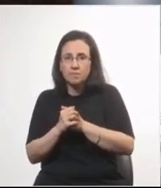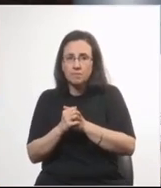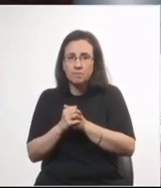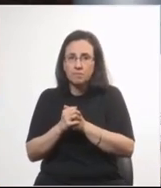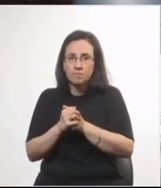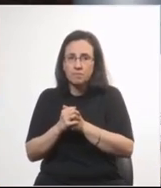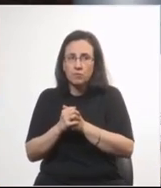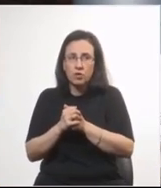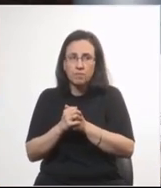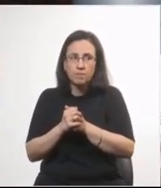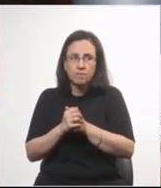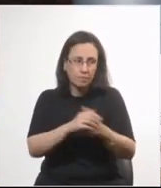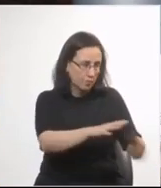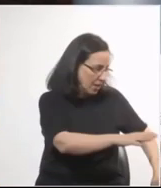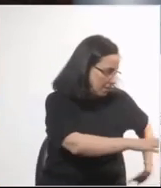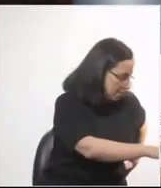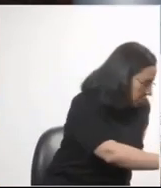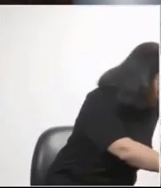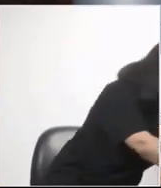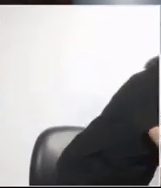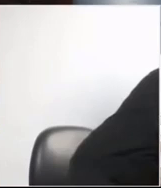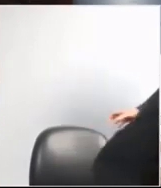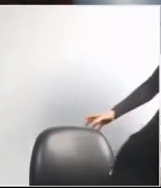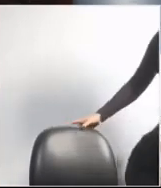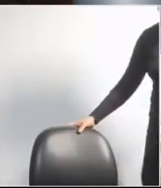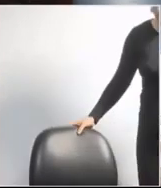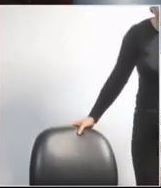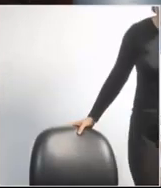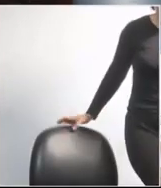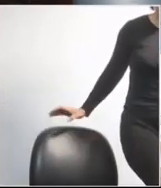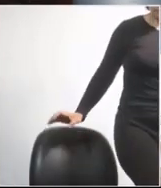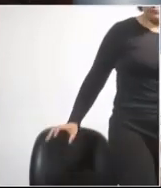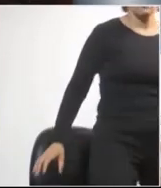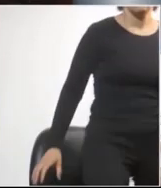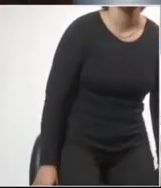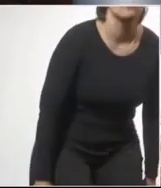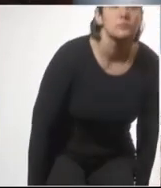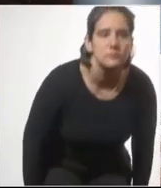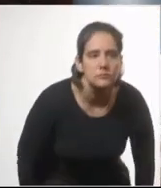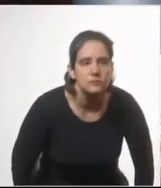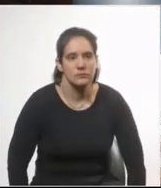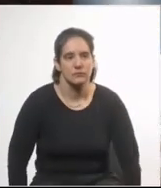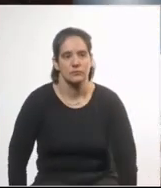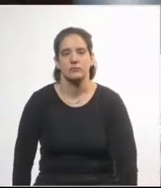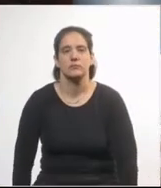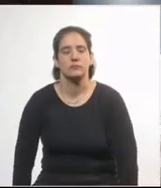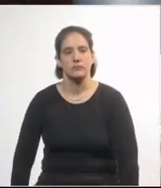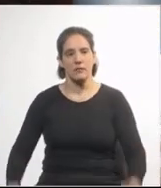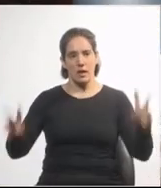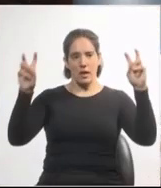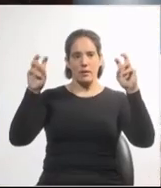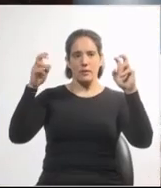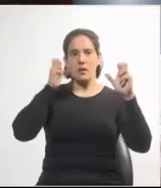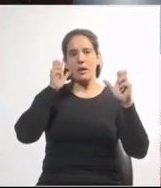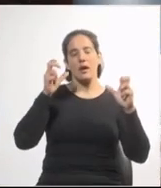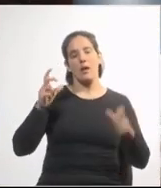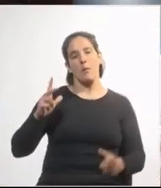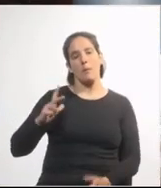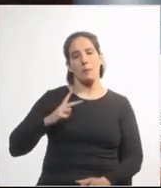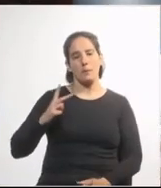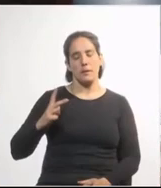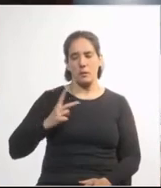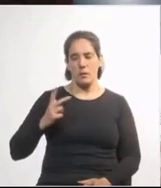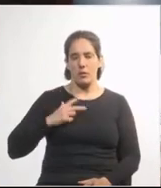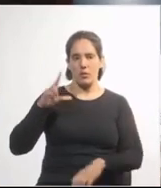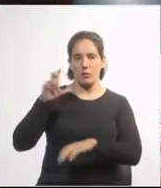fragmento del informe Actividad Económica y Depósitos del Sector Privado de la Comisión Técnica Asesora